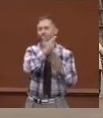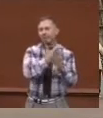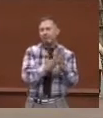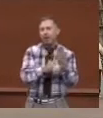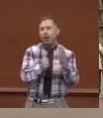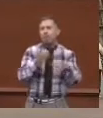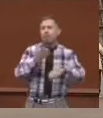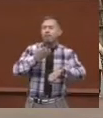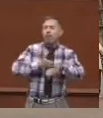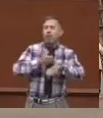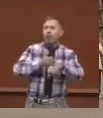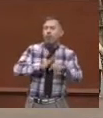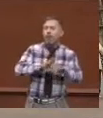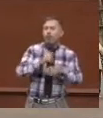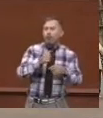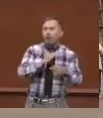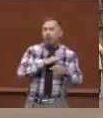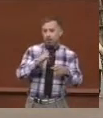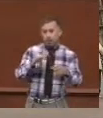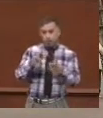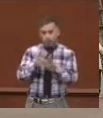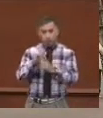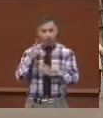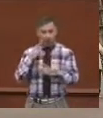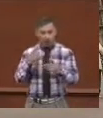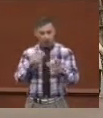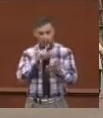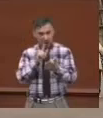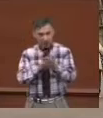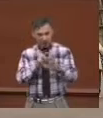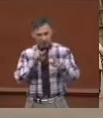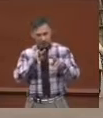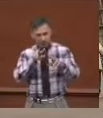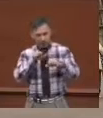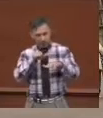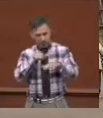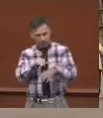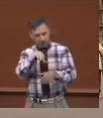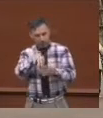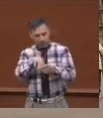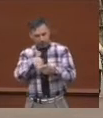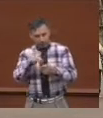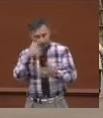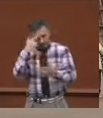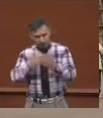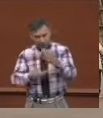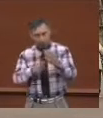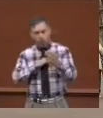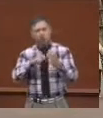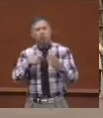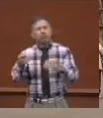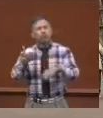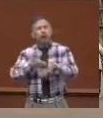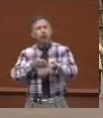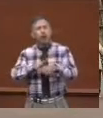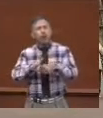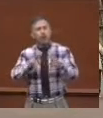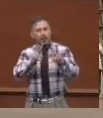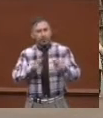un partido político puede recibir por violaciones a las normas electorales. Según el artículo de la